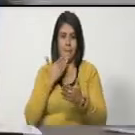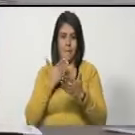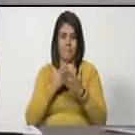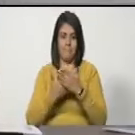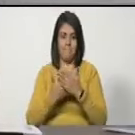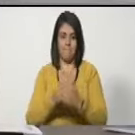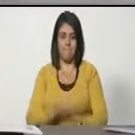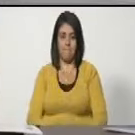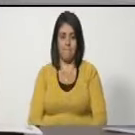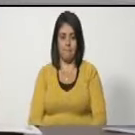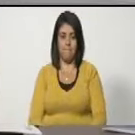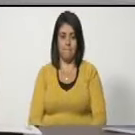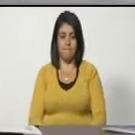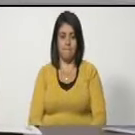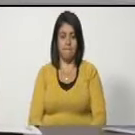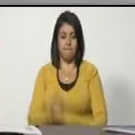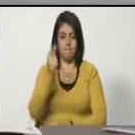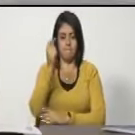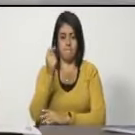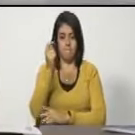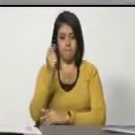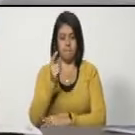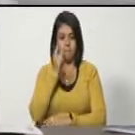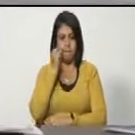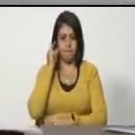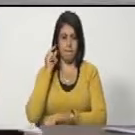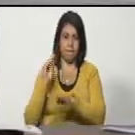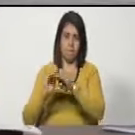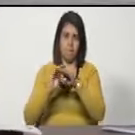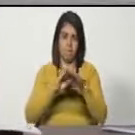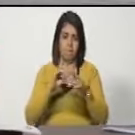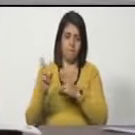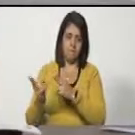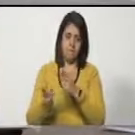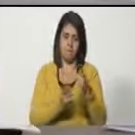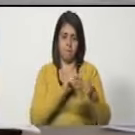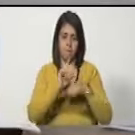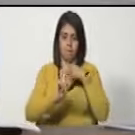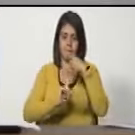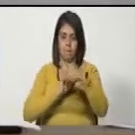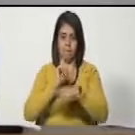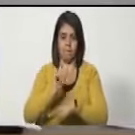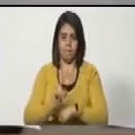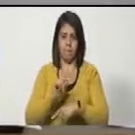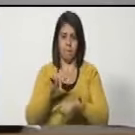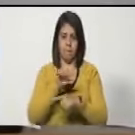Gracias. Colegas parlamentarios y parlamentarias, quedan todas y todos convocados,